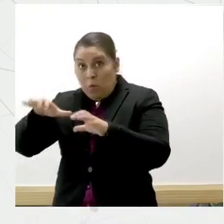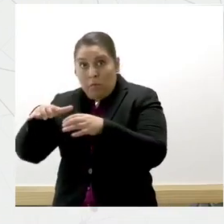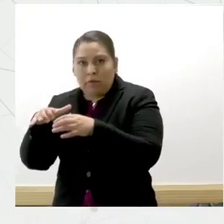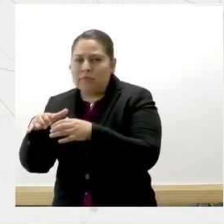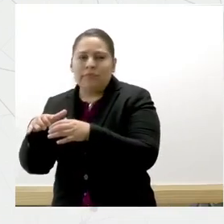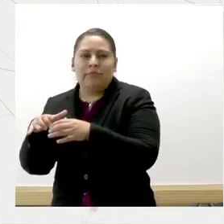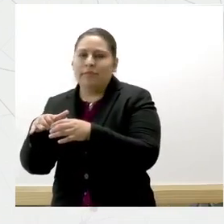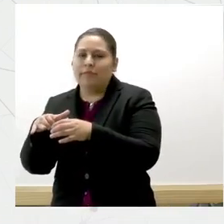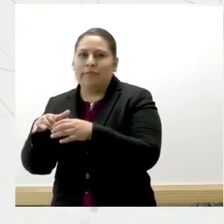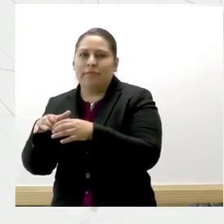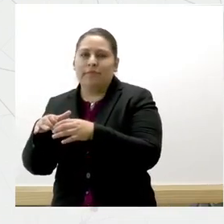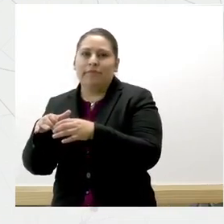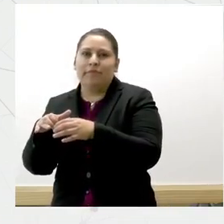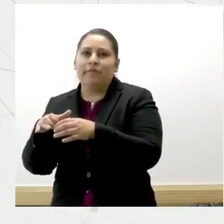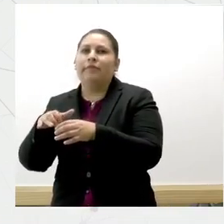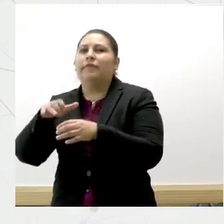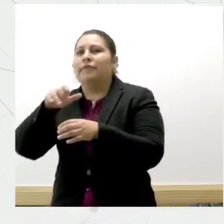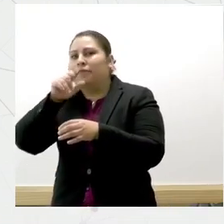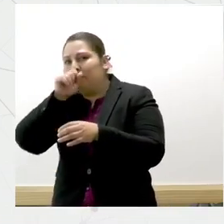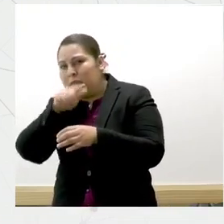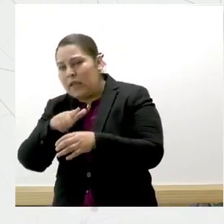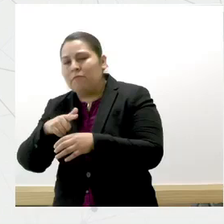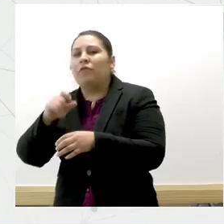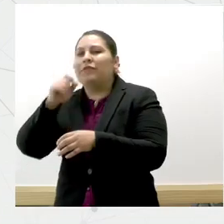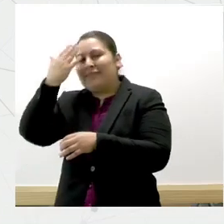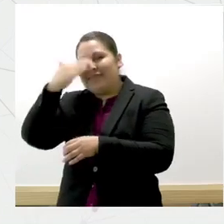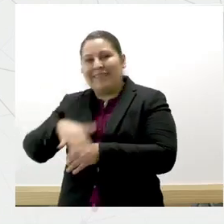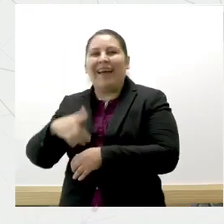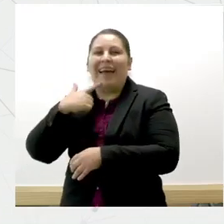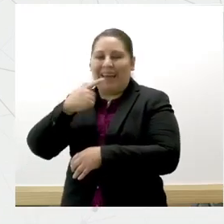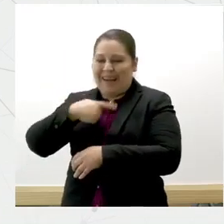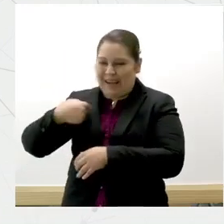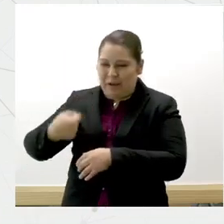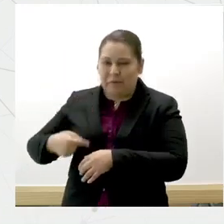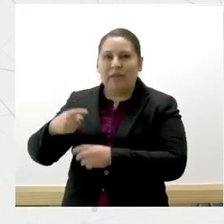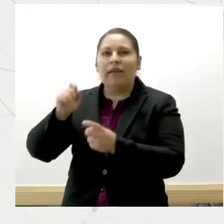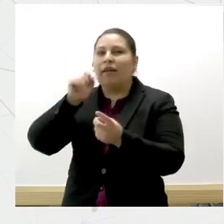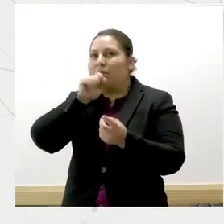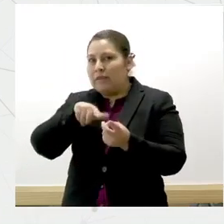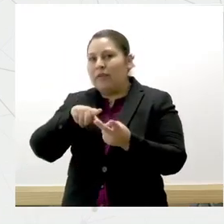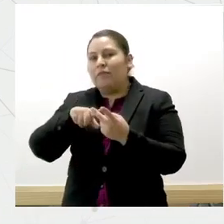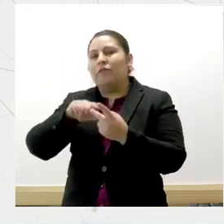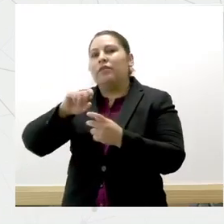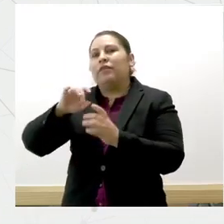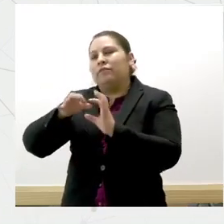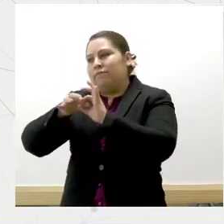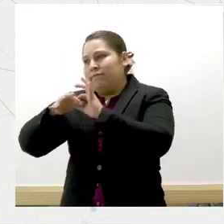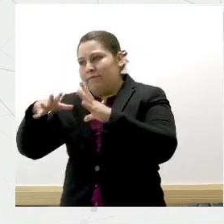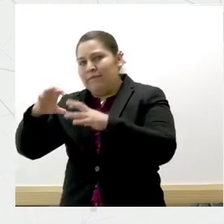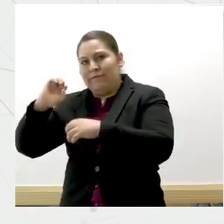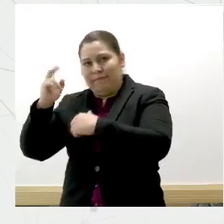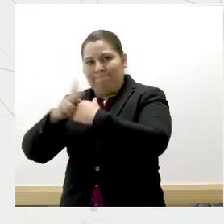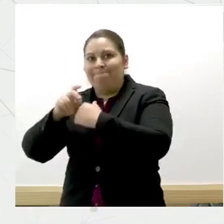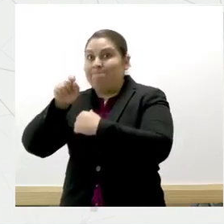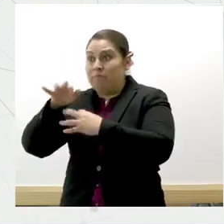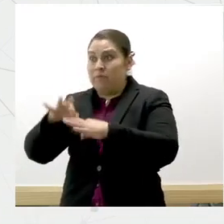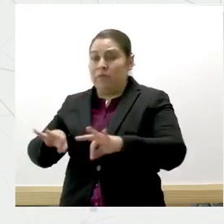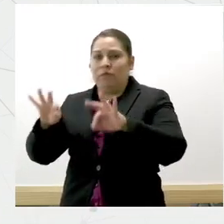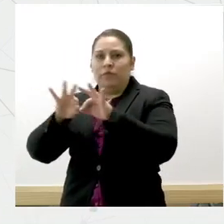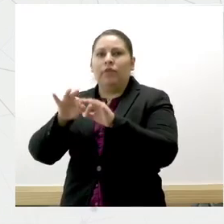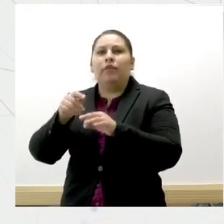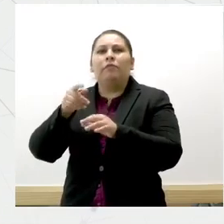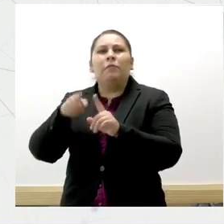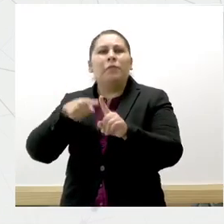de, saben que Gran Bretaña salió también de la Unión Europea, pero que tiene también un papel muy importante. La idea es que